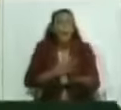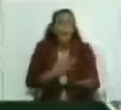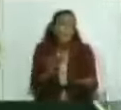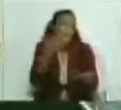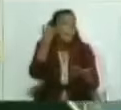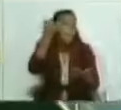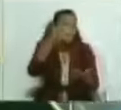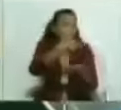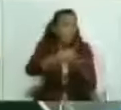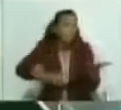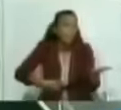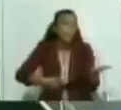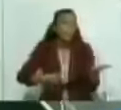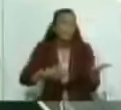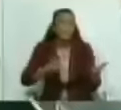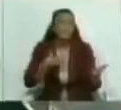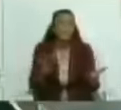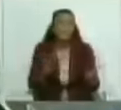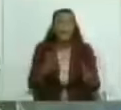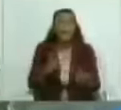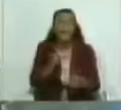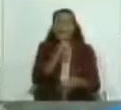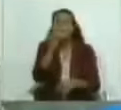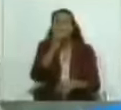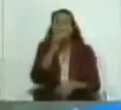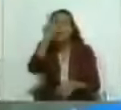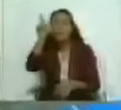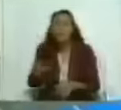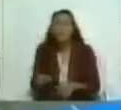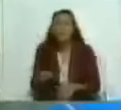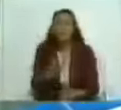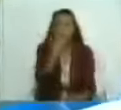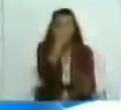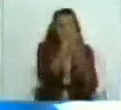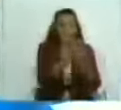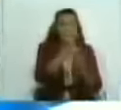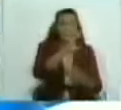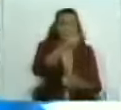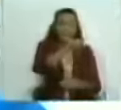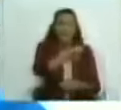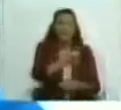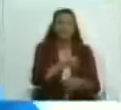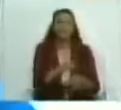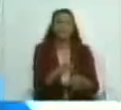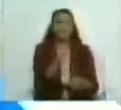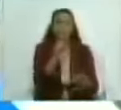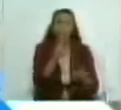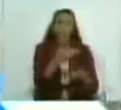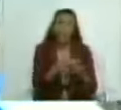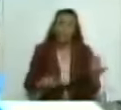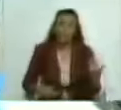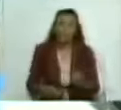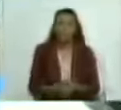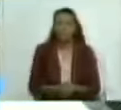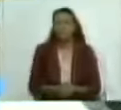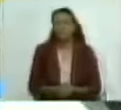planilla de postulación de sus candidatos ante el Consejo Nacional Electoral.